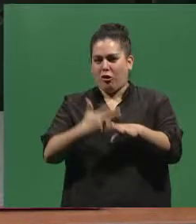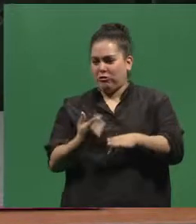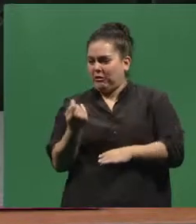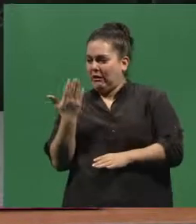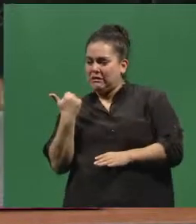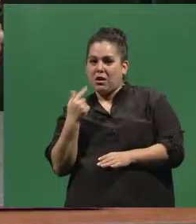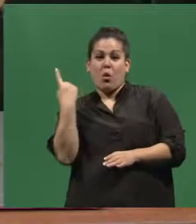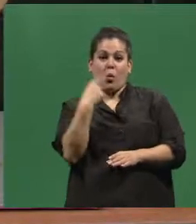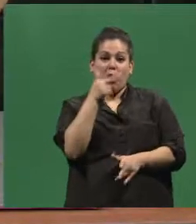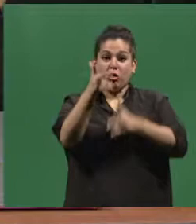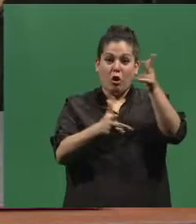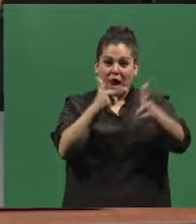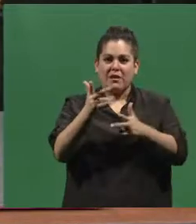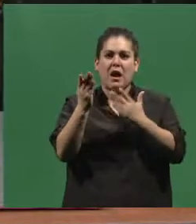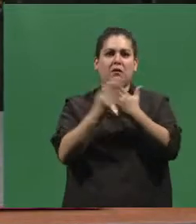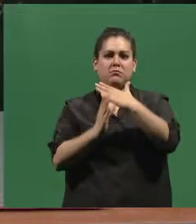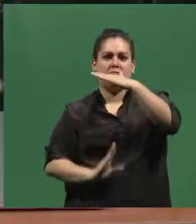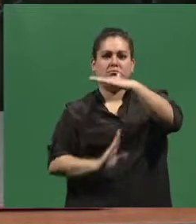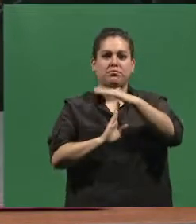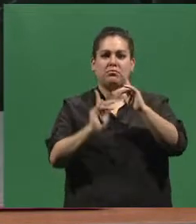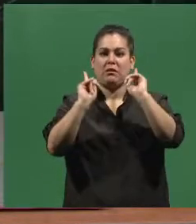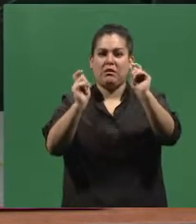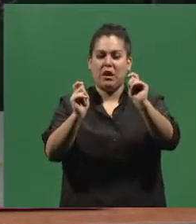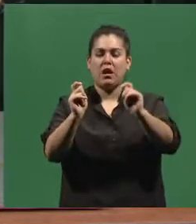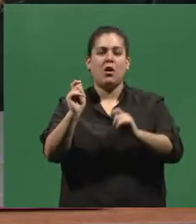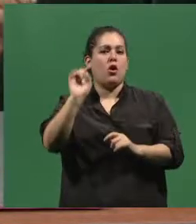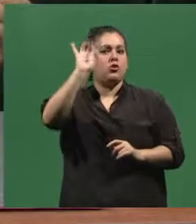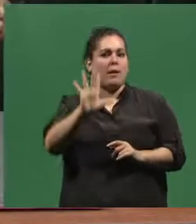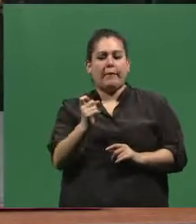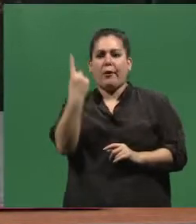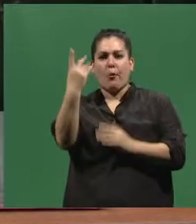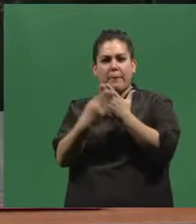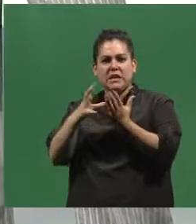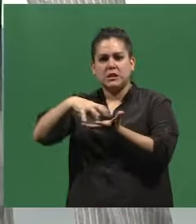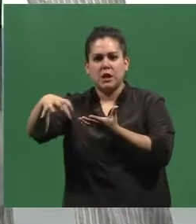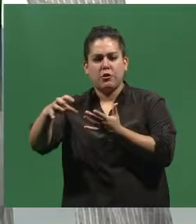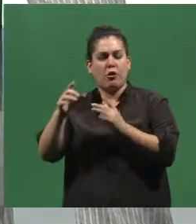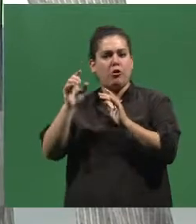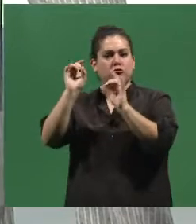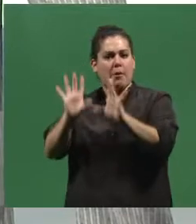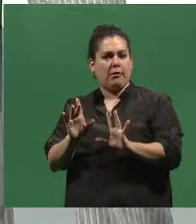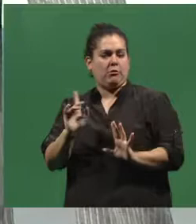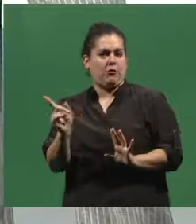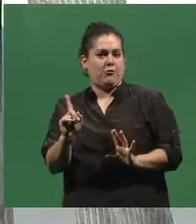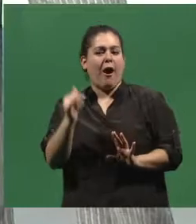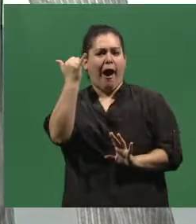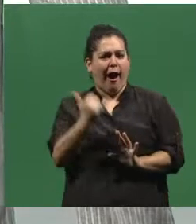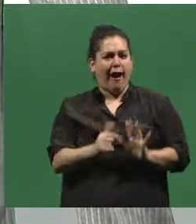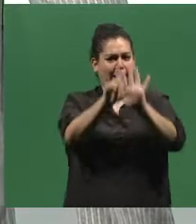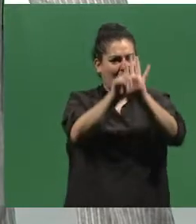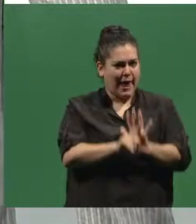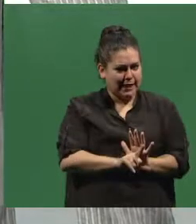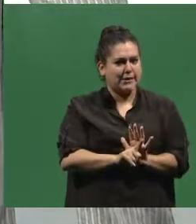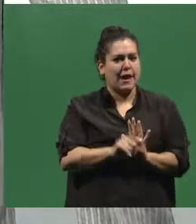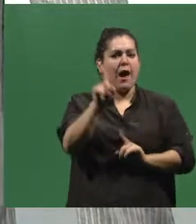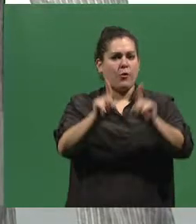de ley es que cuando habla de la autoridad de aplicación no está circunscripto solamente a uno de los ministerios, algunas leyes que ya existen hoy, que están